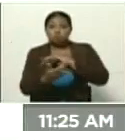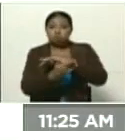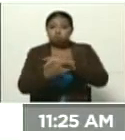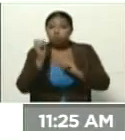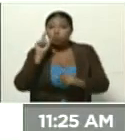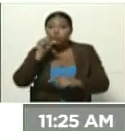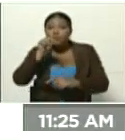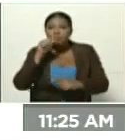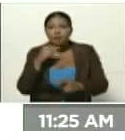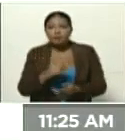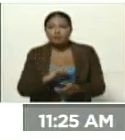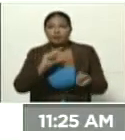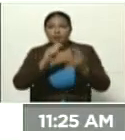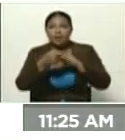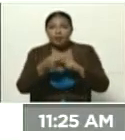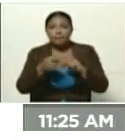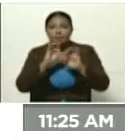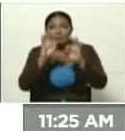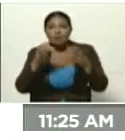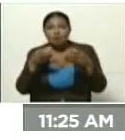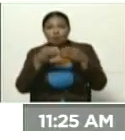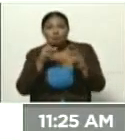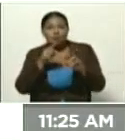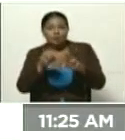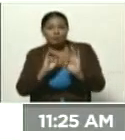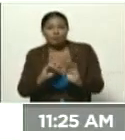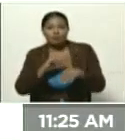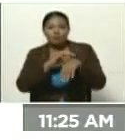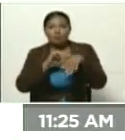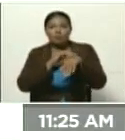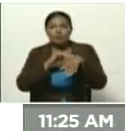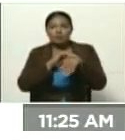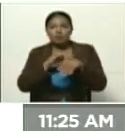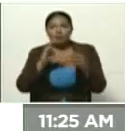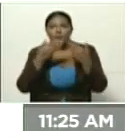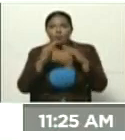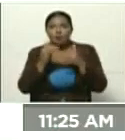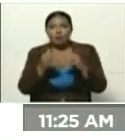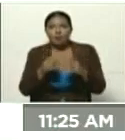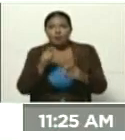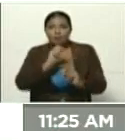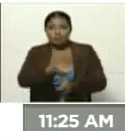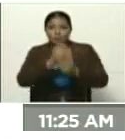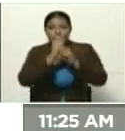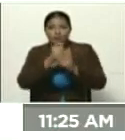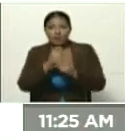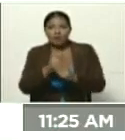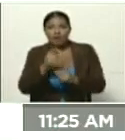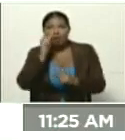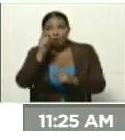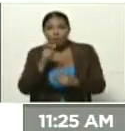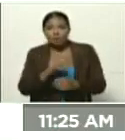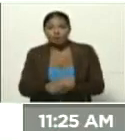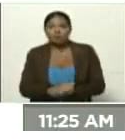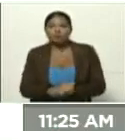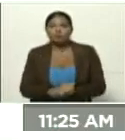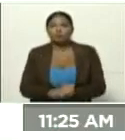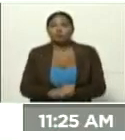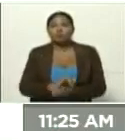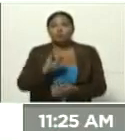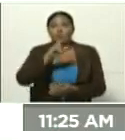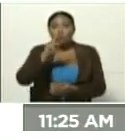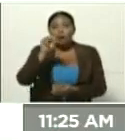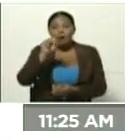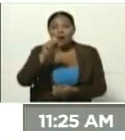atención, fíjense, se cambia el gabinete. Designé como nuevo ministro del Poder Popular para la Pesca y Acuicultura a Juan Carlos Loyo, quien desde